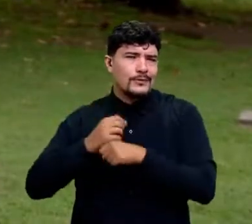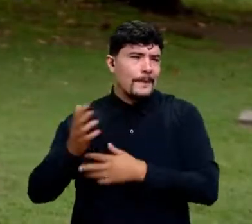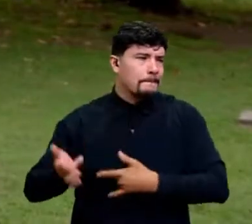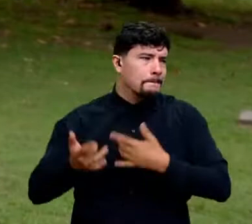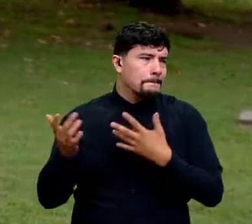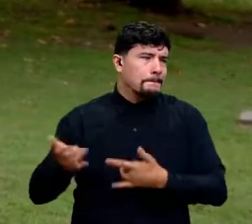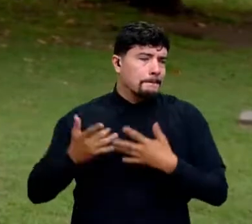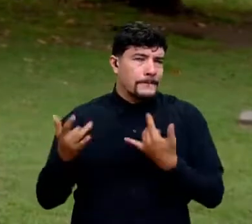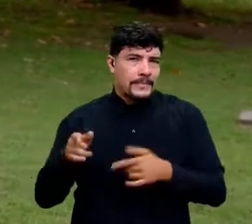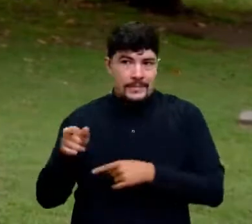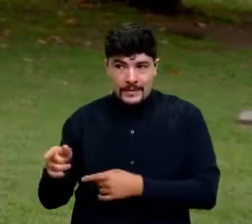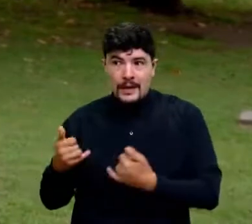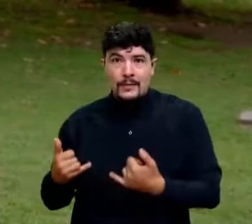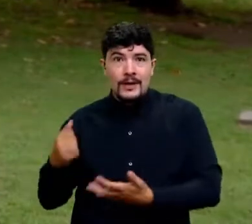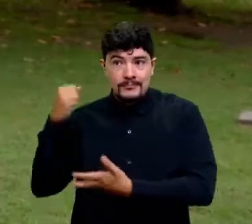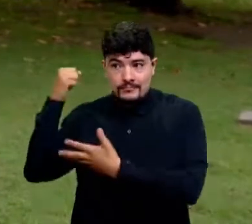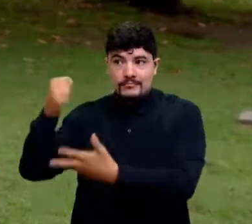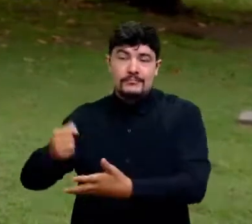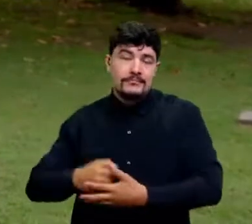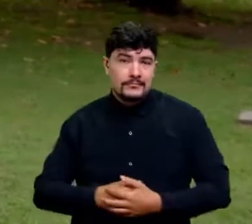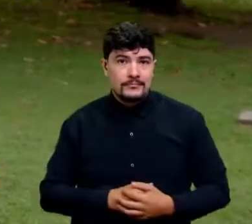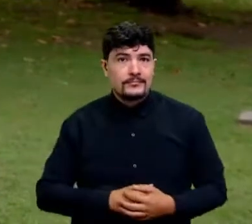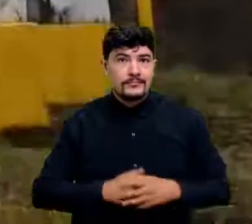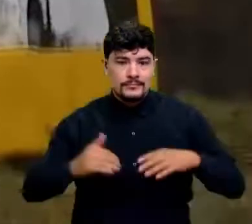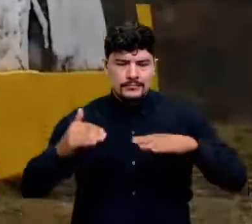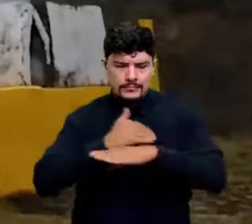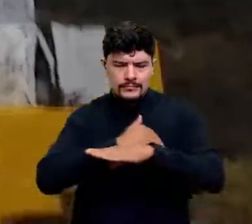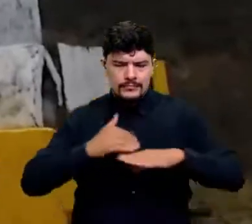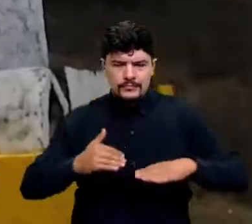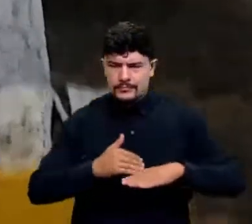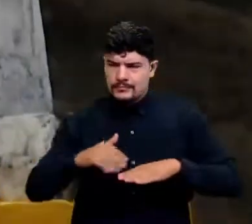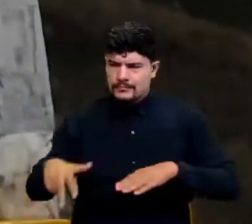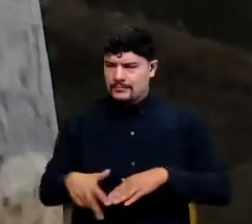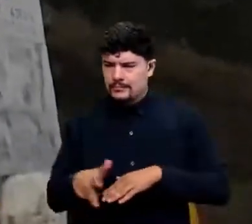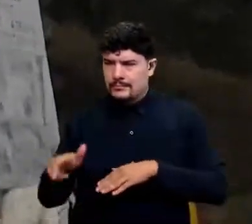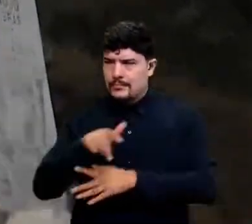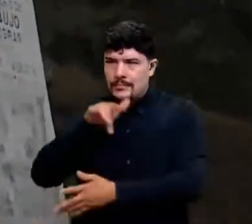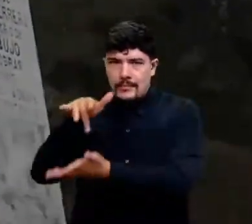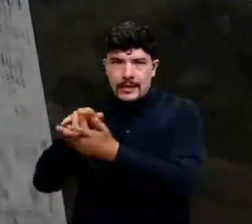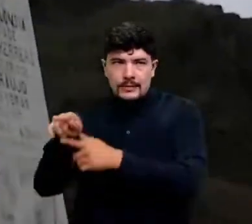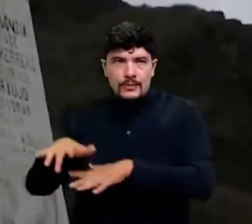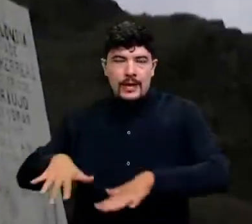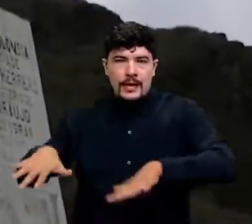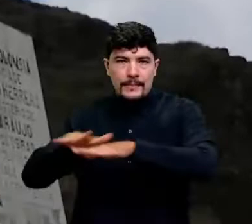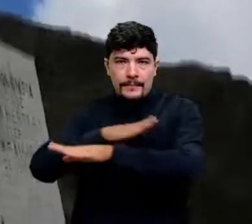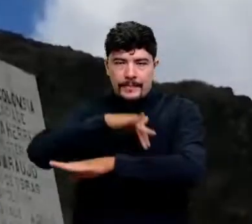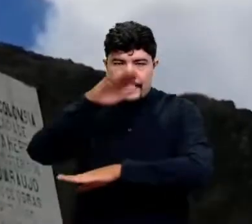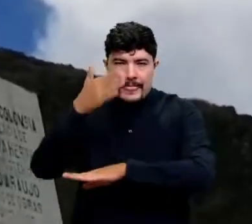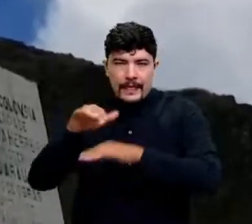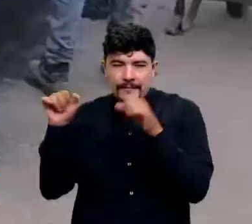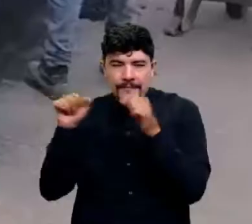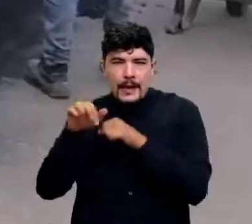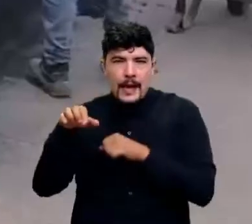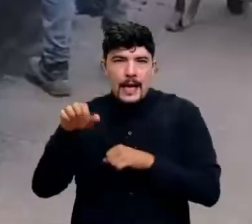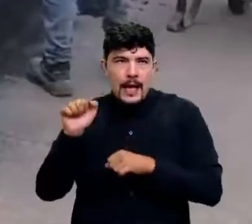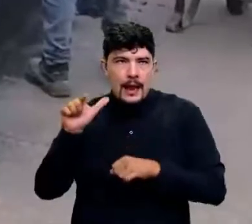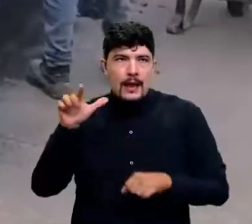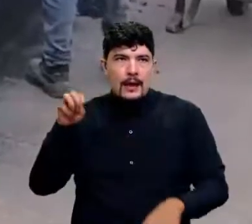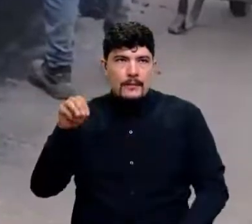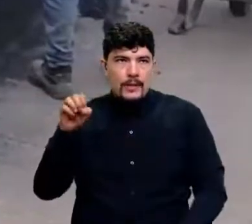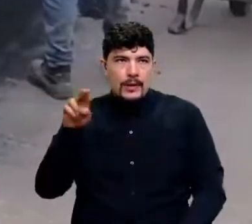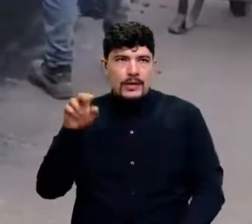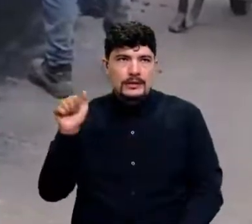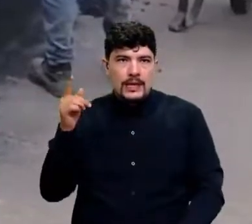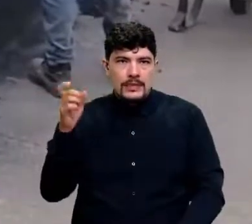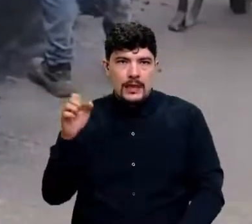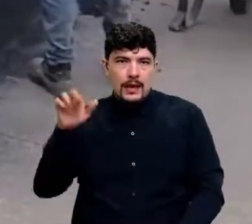el páramo del Almorzadero, llegará este corredor vial. En un monumento situado a más de 3.800 metros de altura, se encuentra en construcción